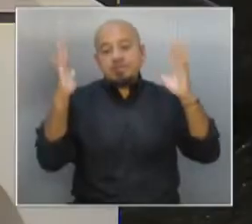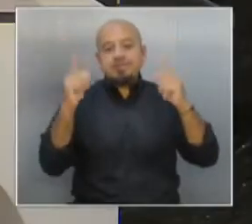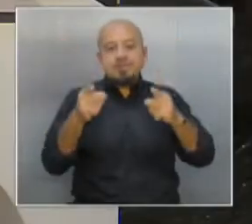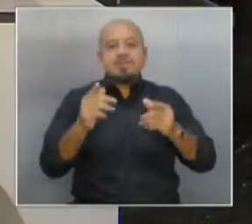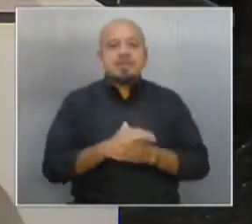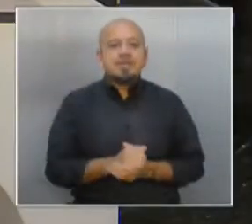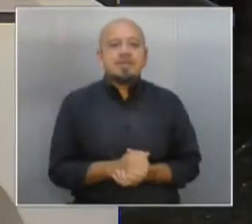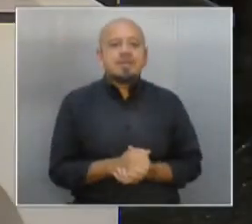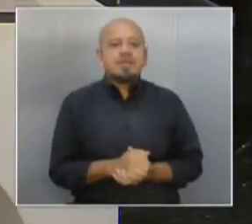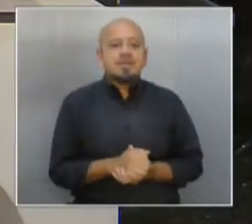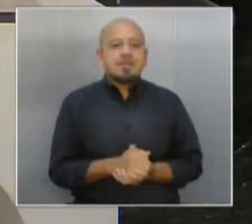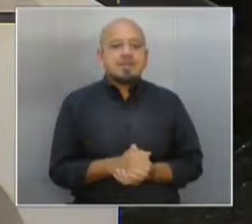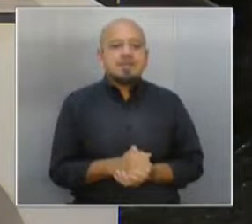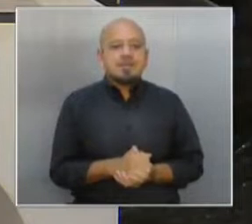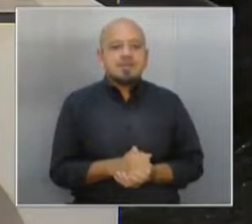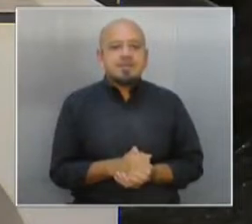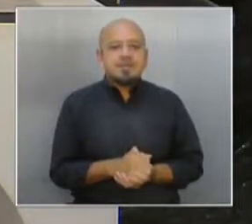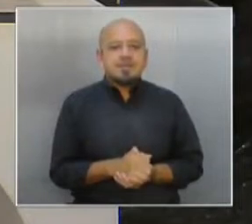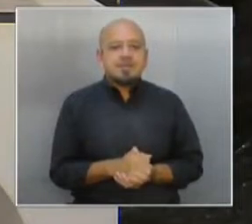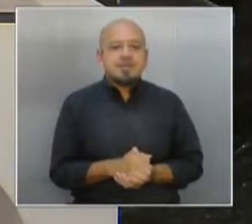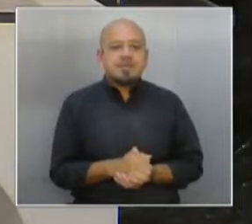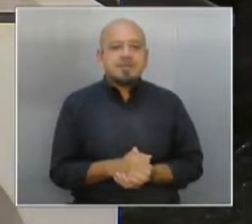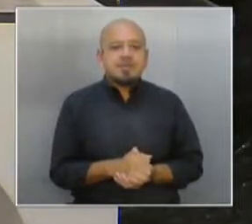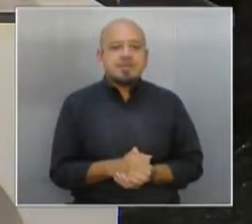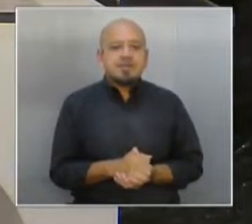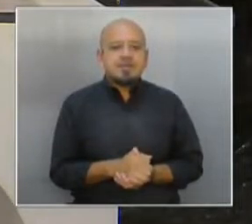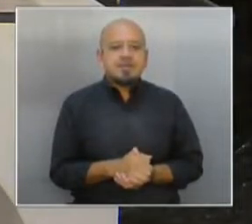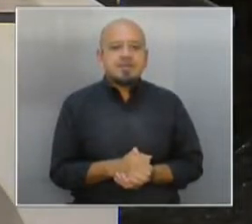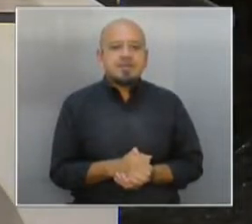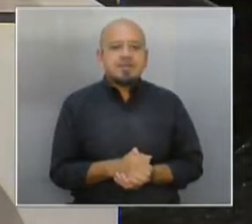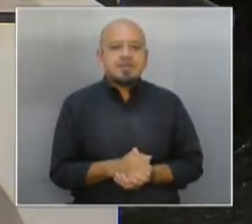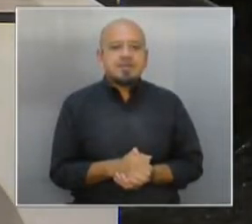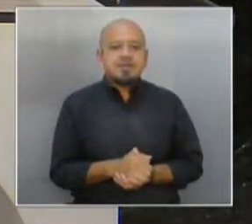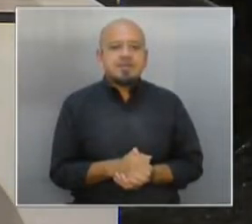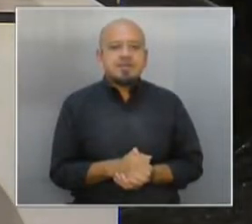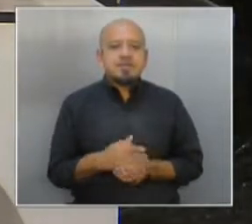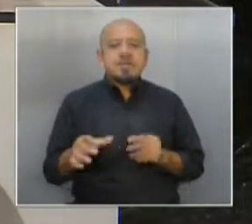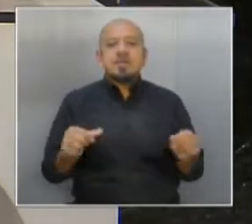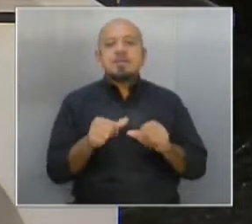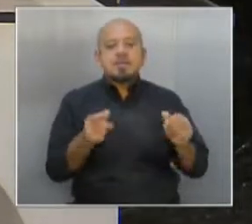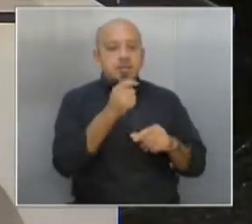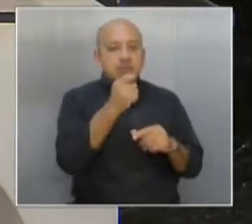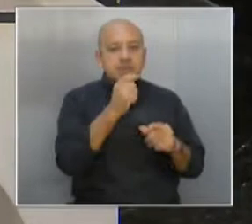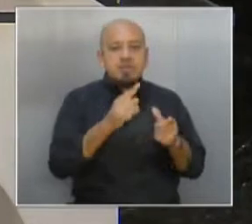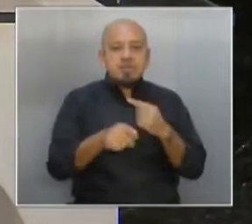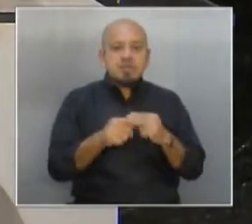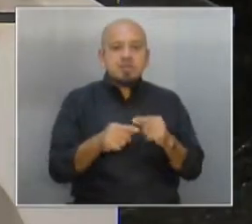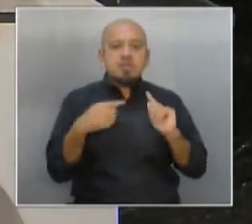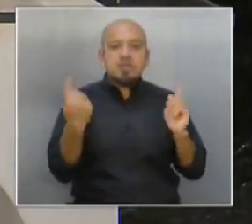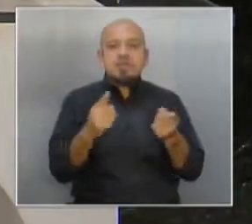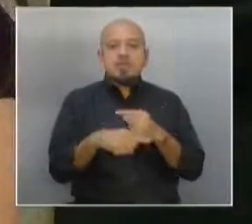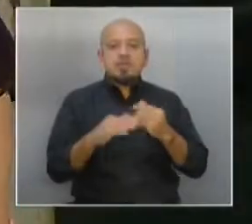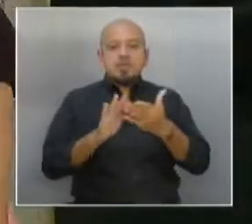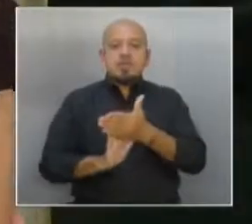bien. Sí, me gusta. Divina. ¿Cómo estás en plena gira de prensa? Sí, sí, pum, sí, pam, ¿no? Desde la